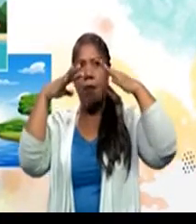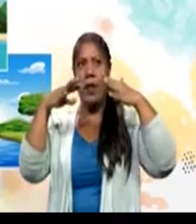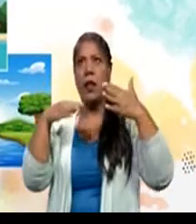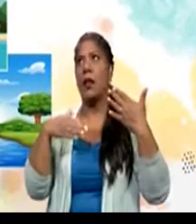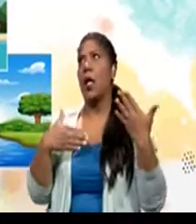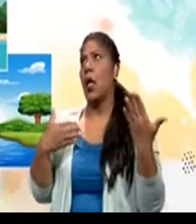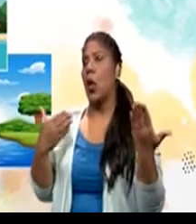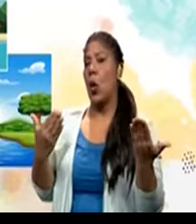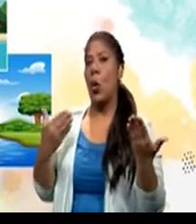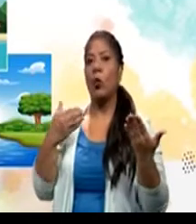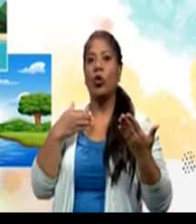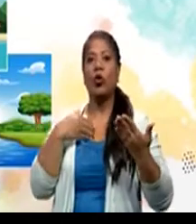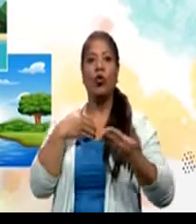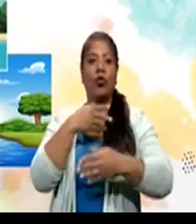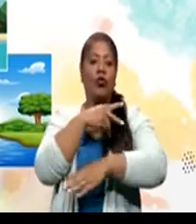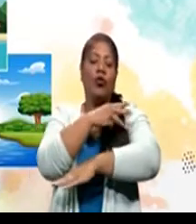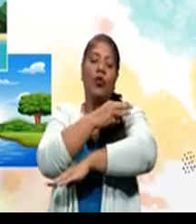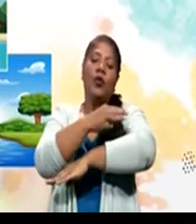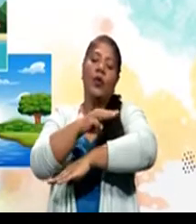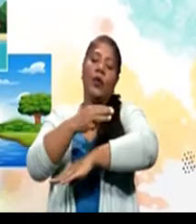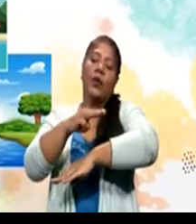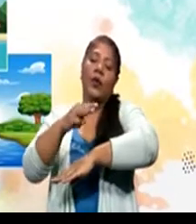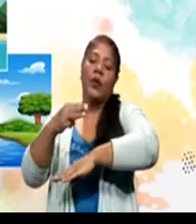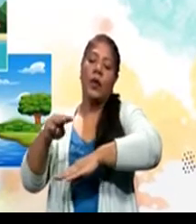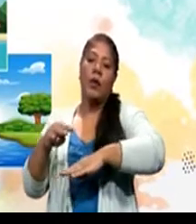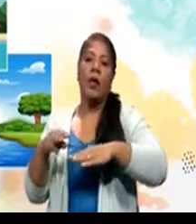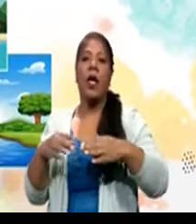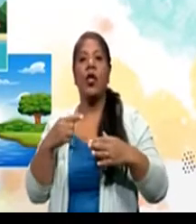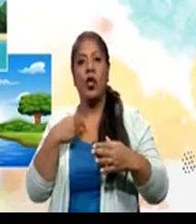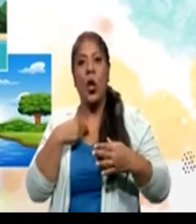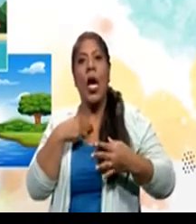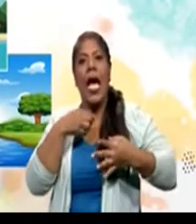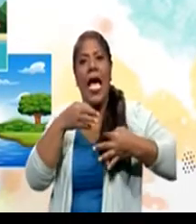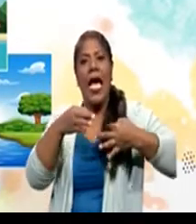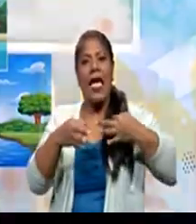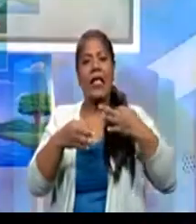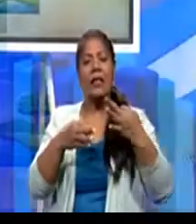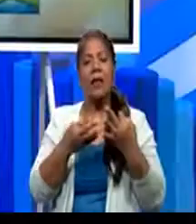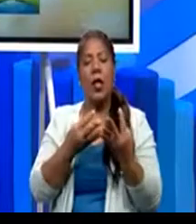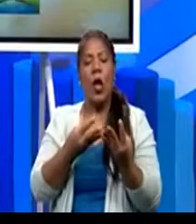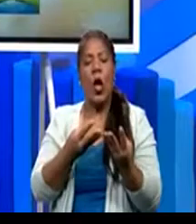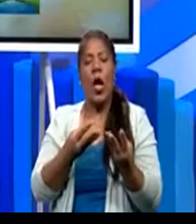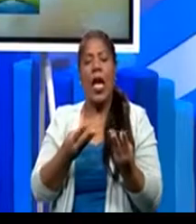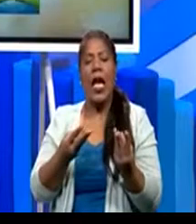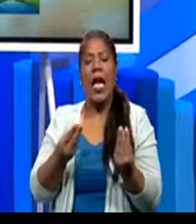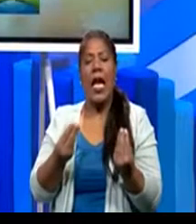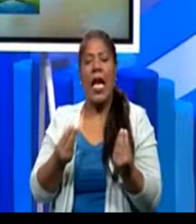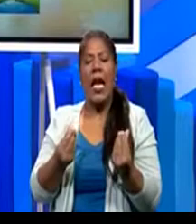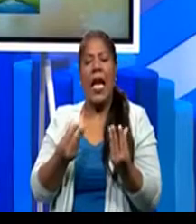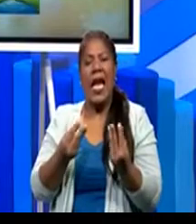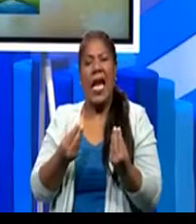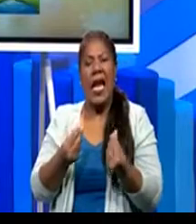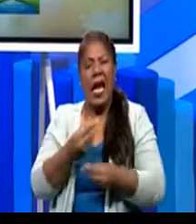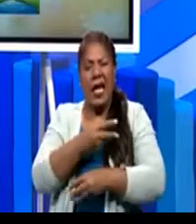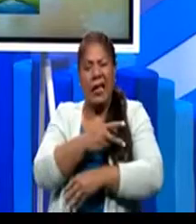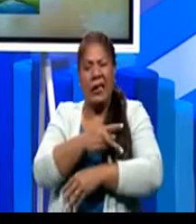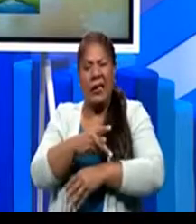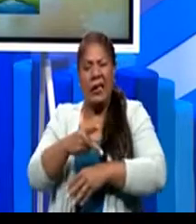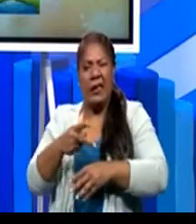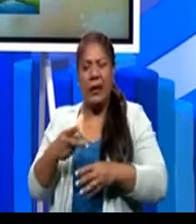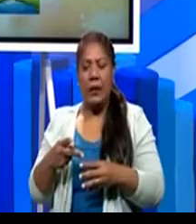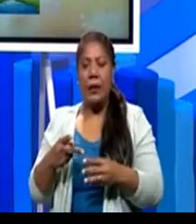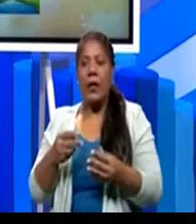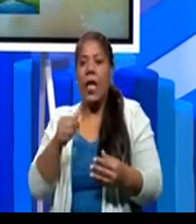lugar? Si yo voy a la playa, ¿cómo es la playa? La arena. Voy a hablar de la arena, voy a hablar de cómo está